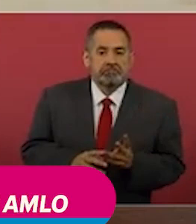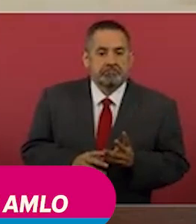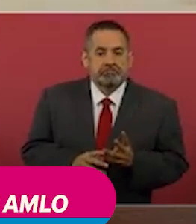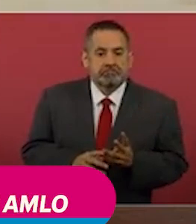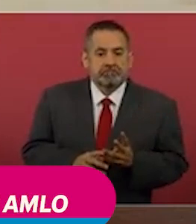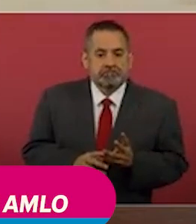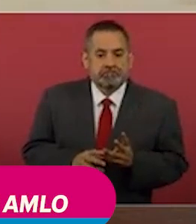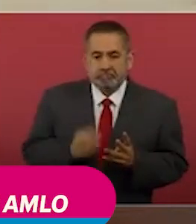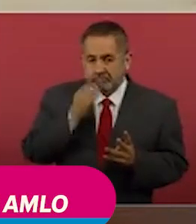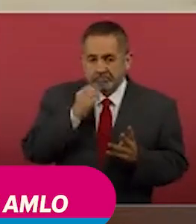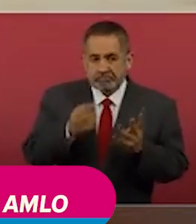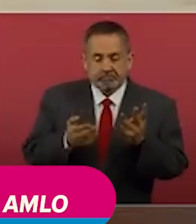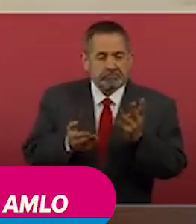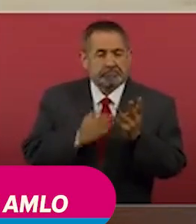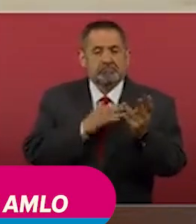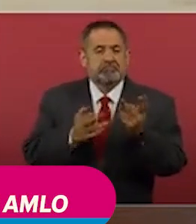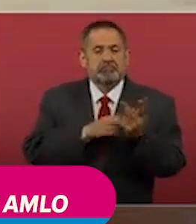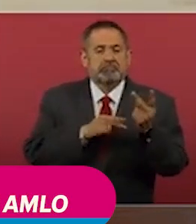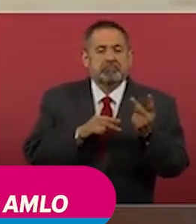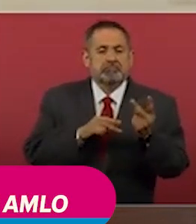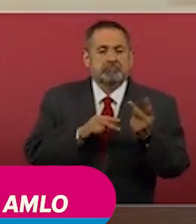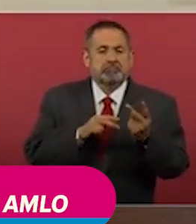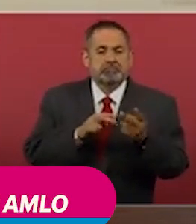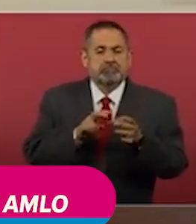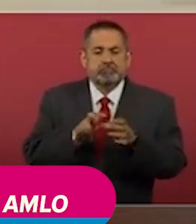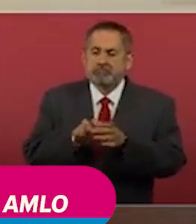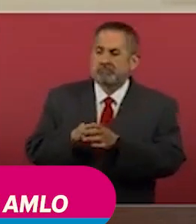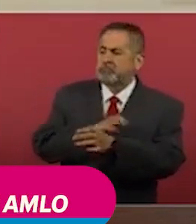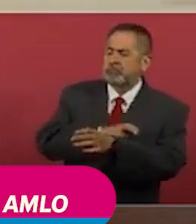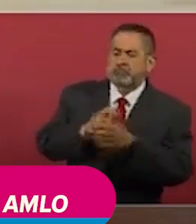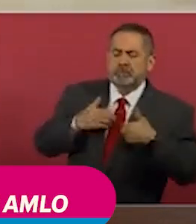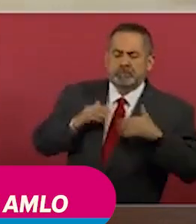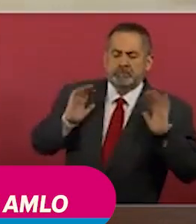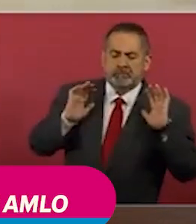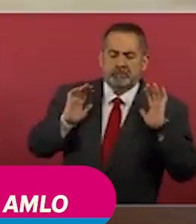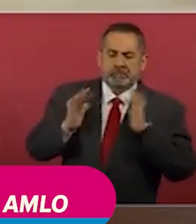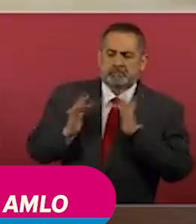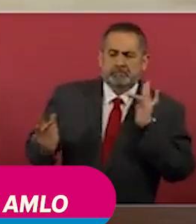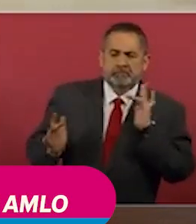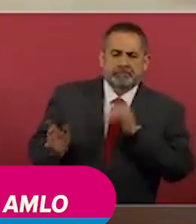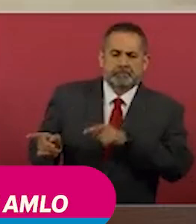de inmediato se deslindaron de nosotros, ¿no?